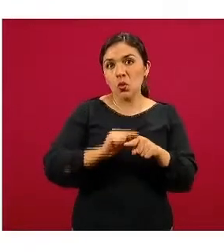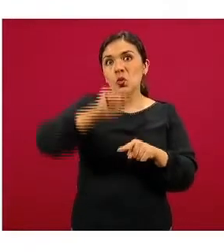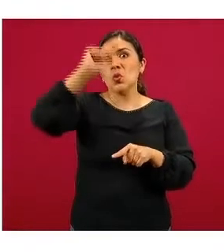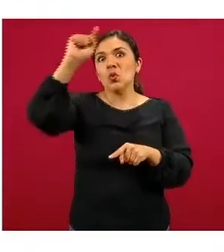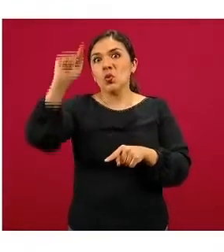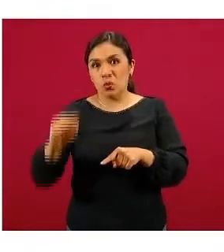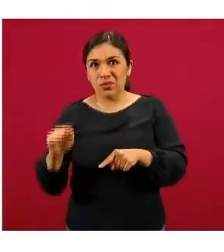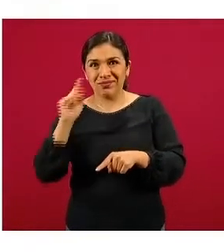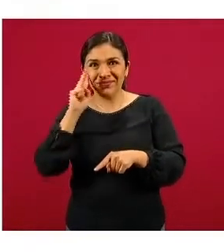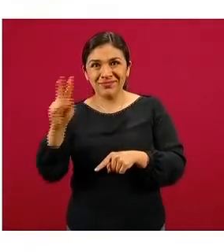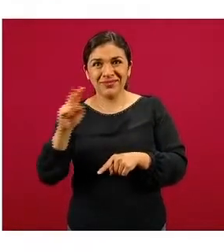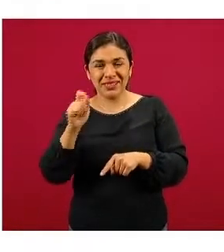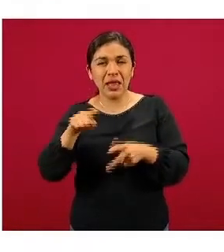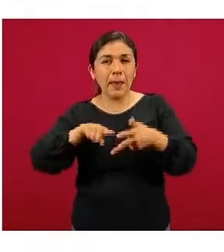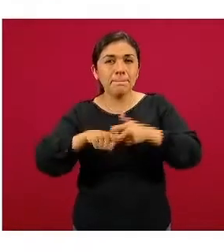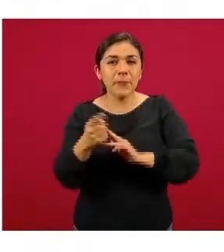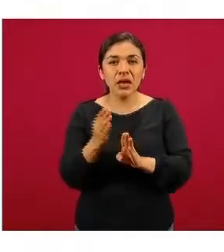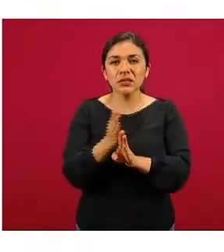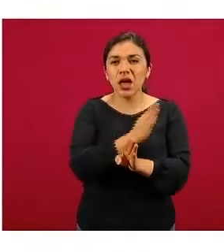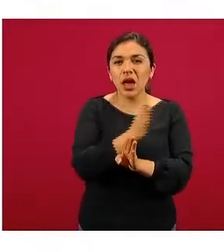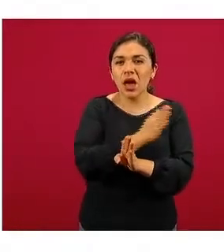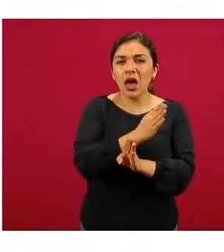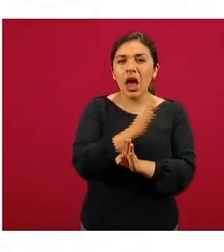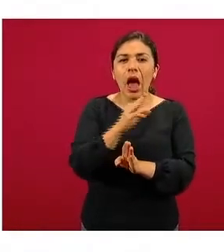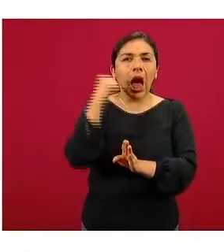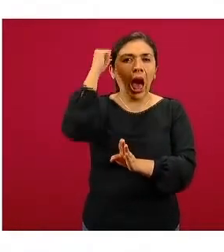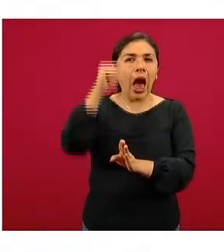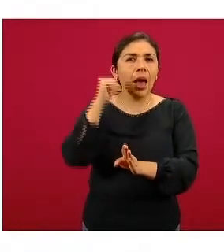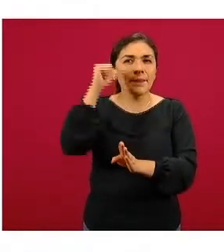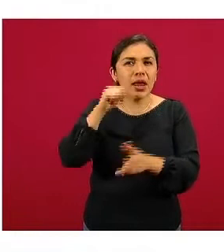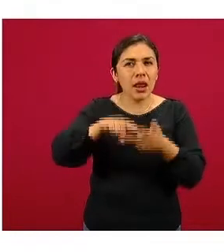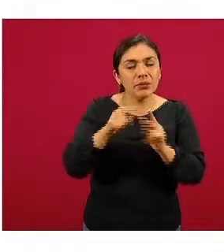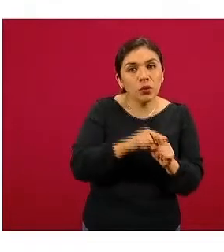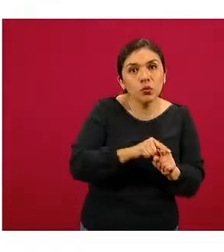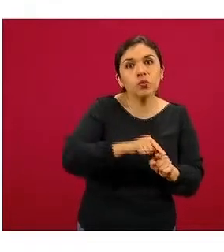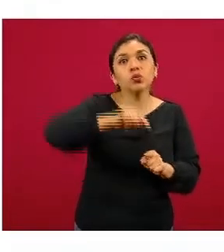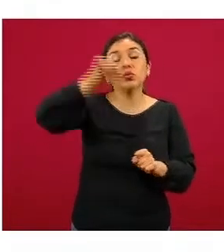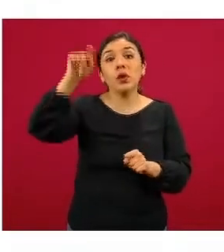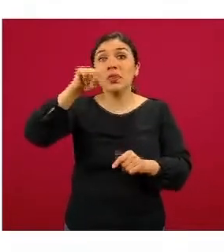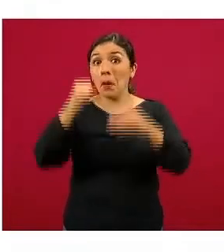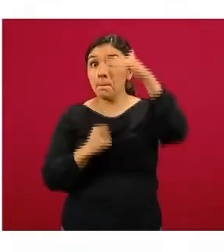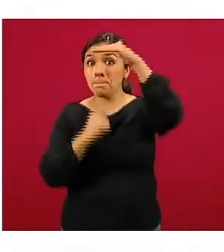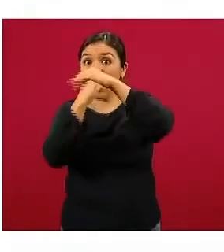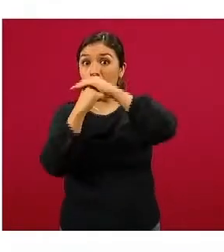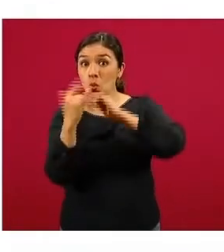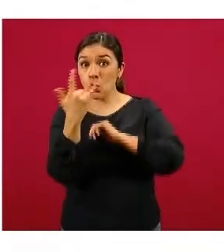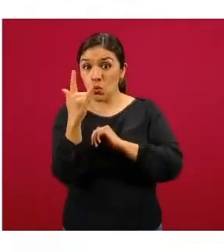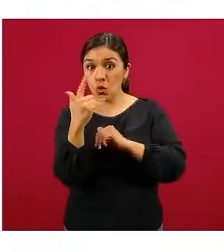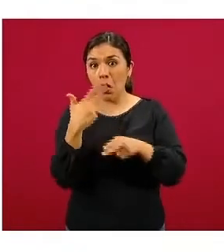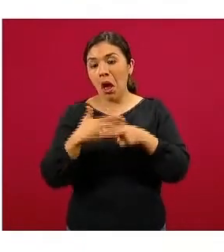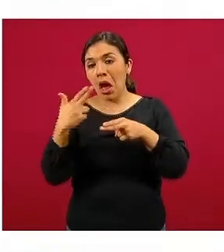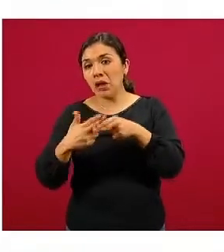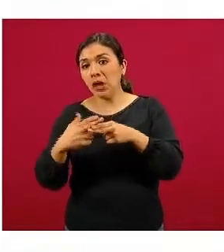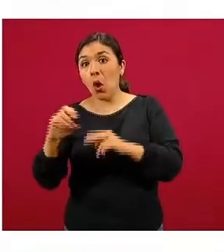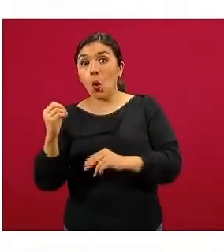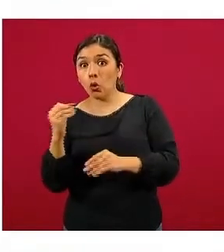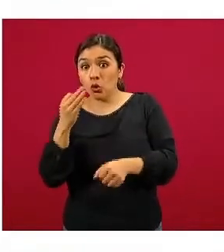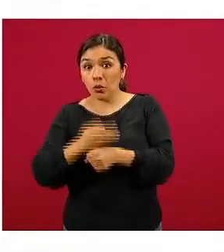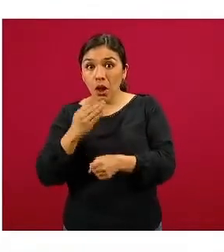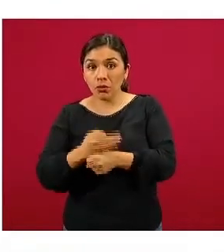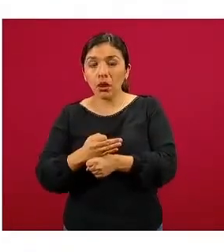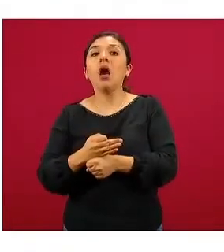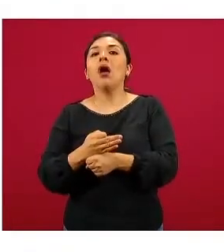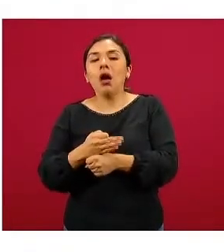una transmisión ascendente que inició desde mediados de abril y después de ese pico de julio y hasta los últimos días de octubre